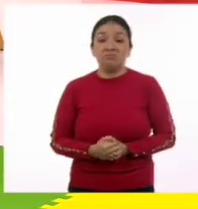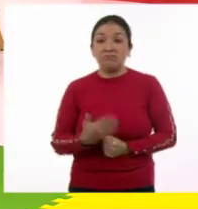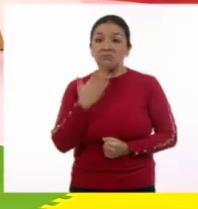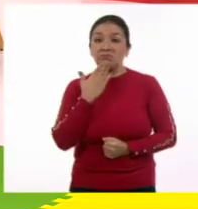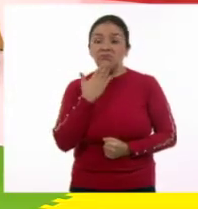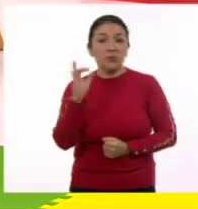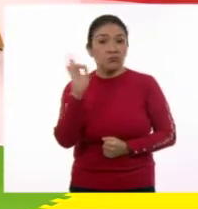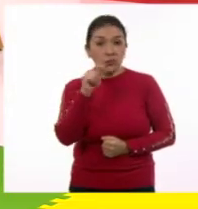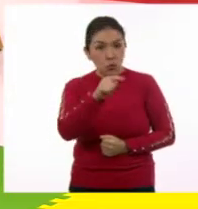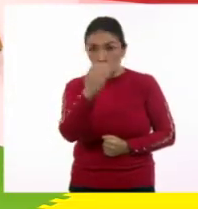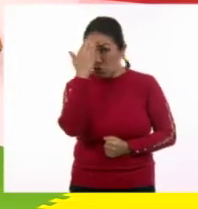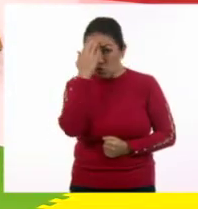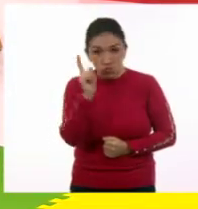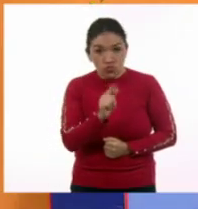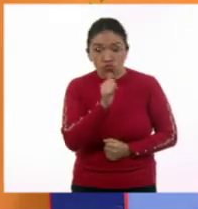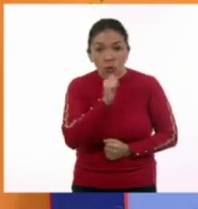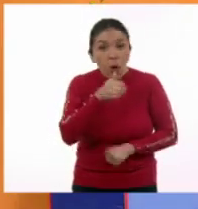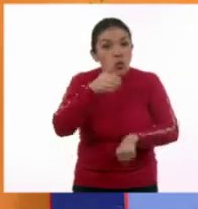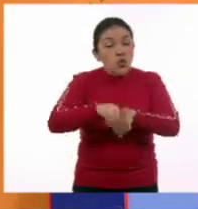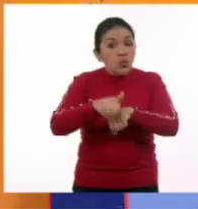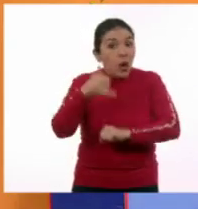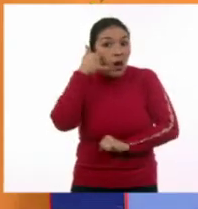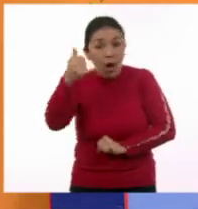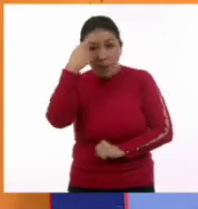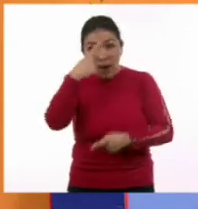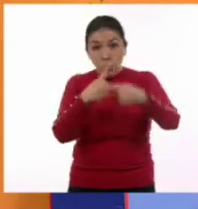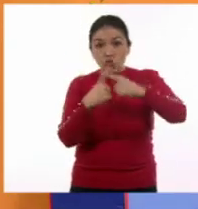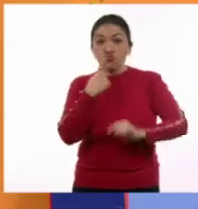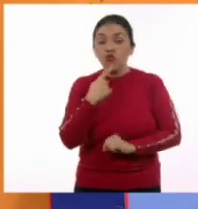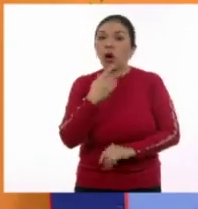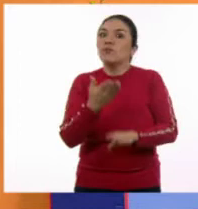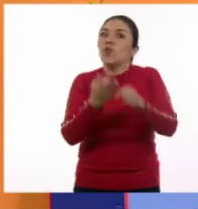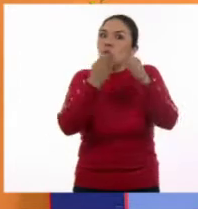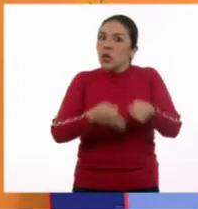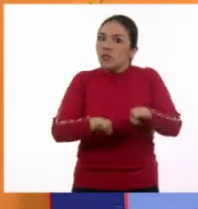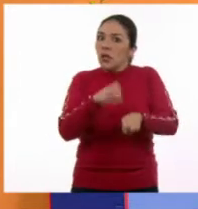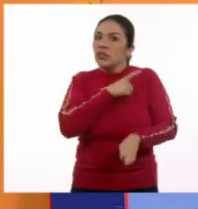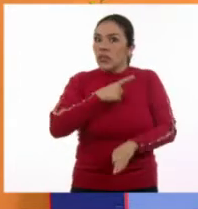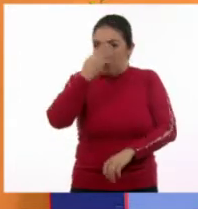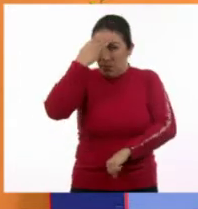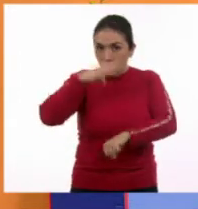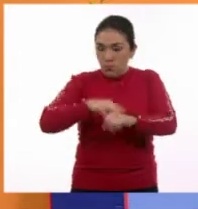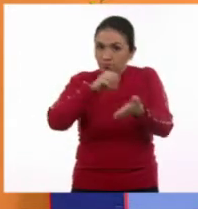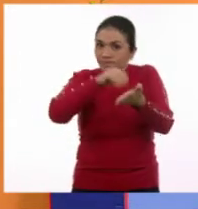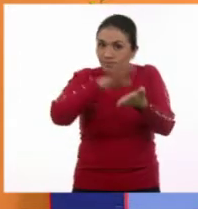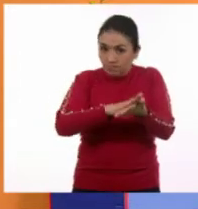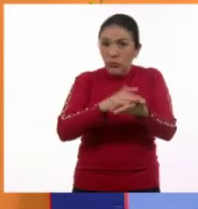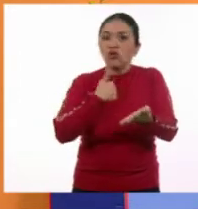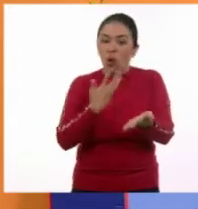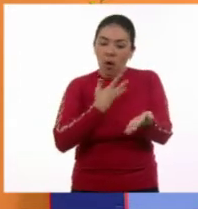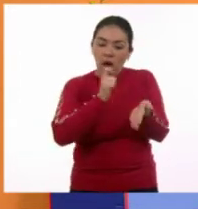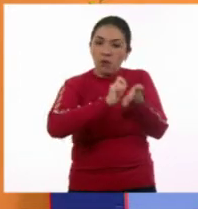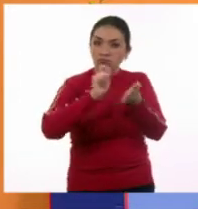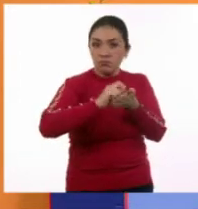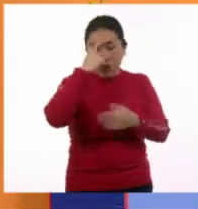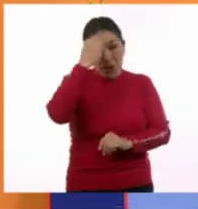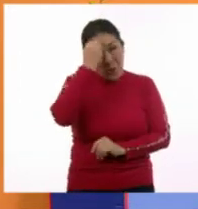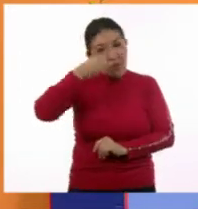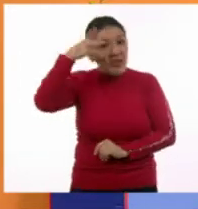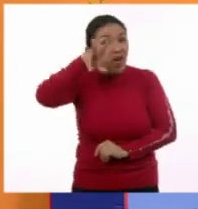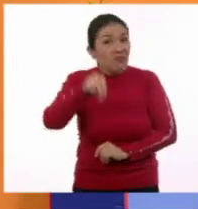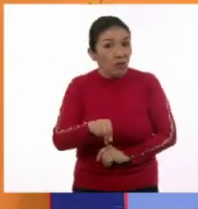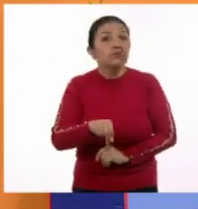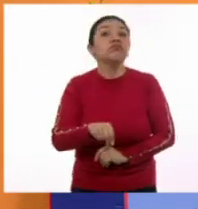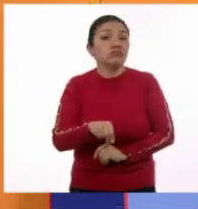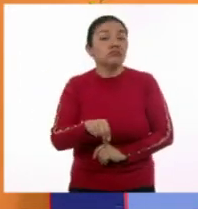tú todavía no conoces cuáles son los números de la cruz roja' es muy importante que los tengas yo aquí los tengo apuntados para que no se me olviden